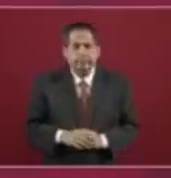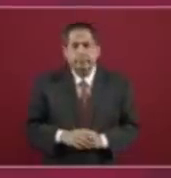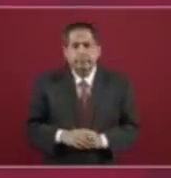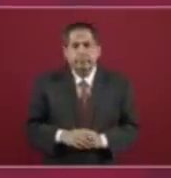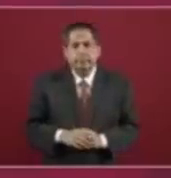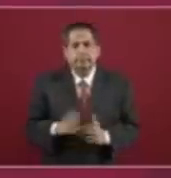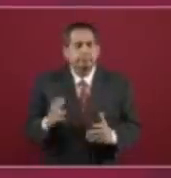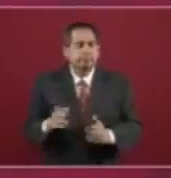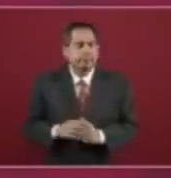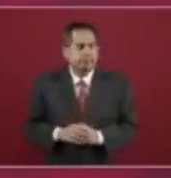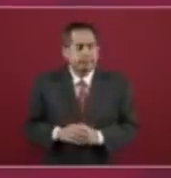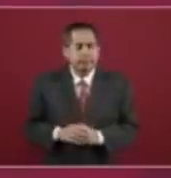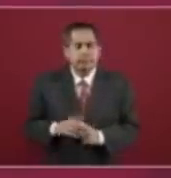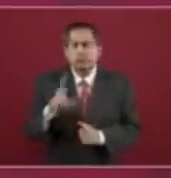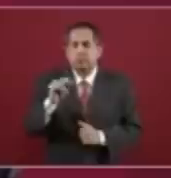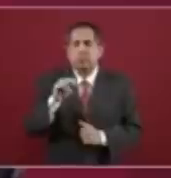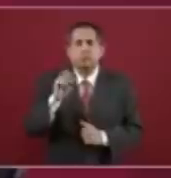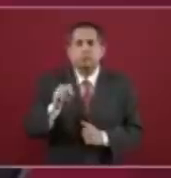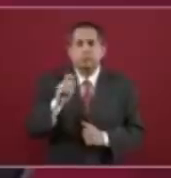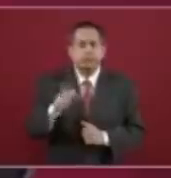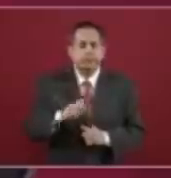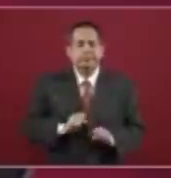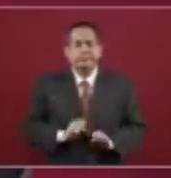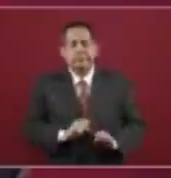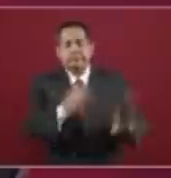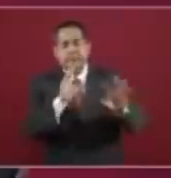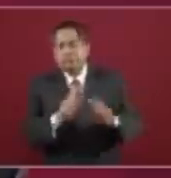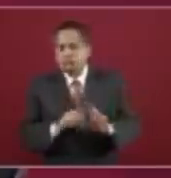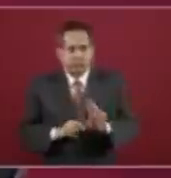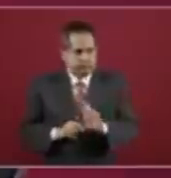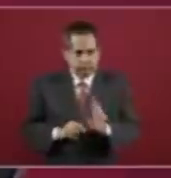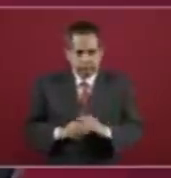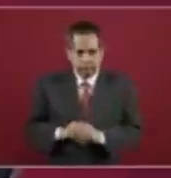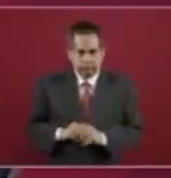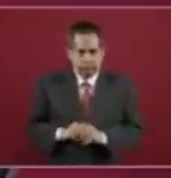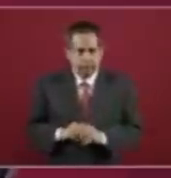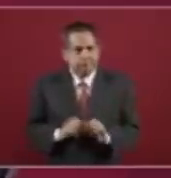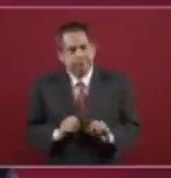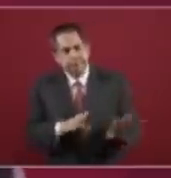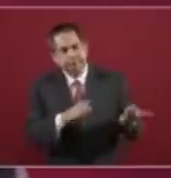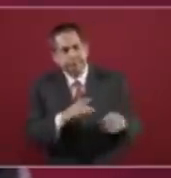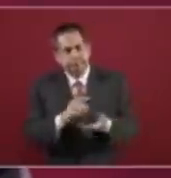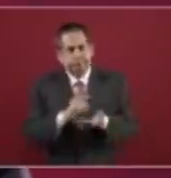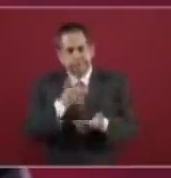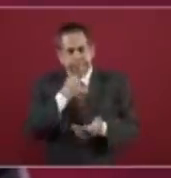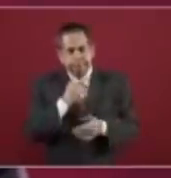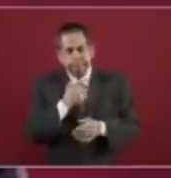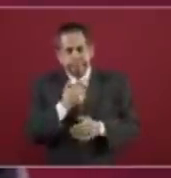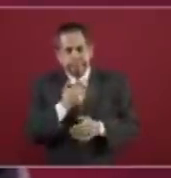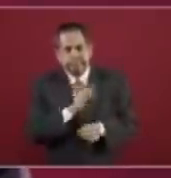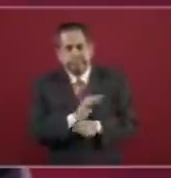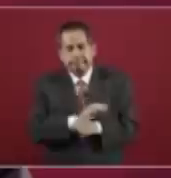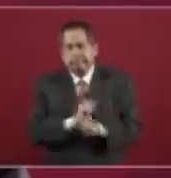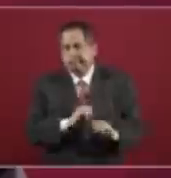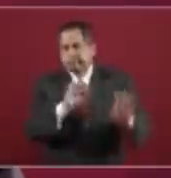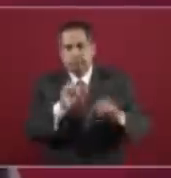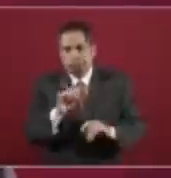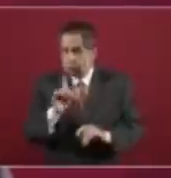No se trata de dejarlos sin protección, al